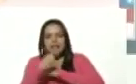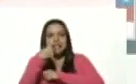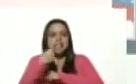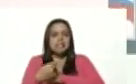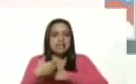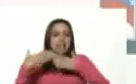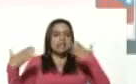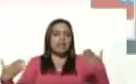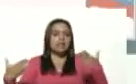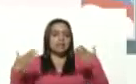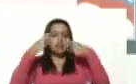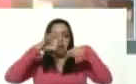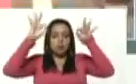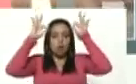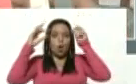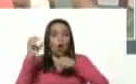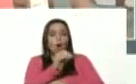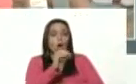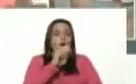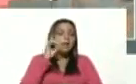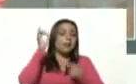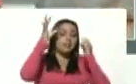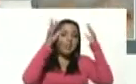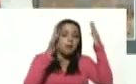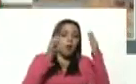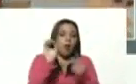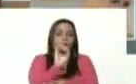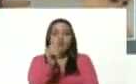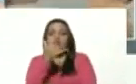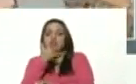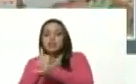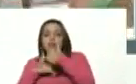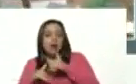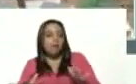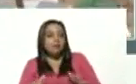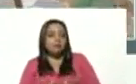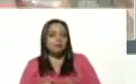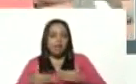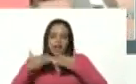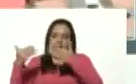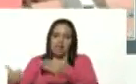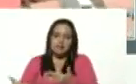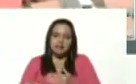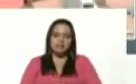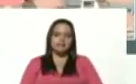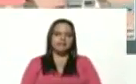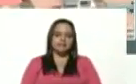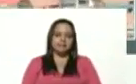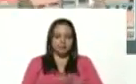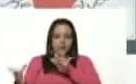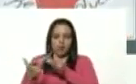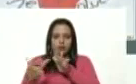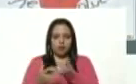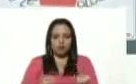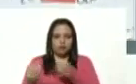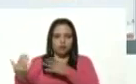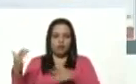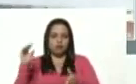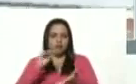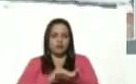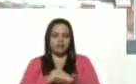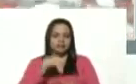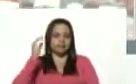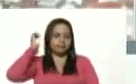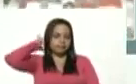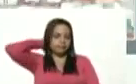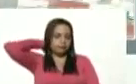Simón Rodríguez, o inventamos o erramos. Adelante, Keila, adelante, Nori, adelante, Antímano.